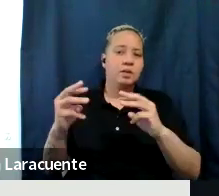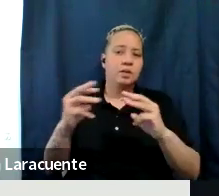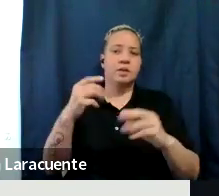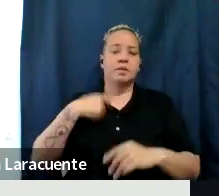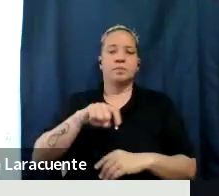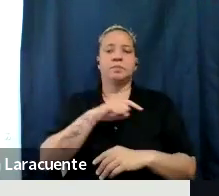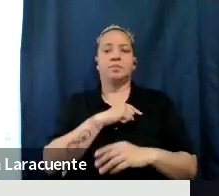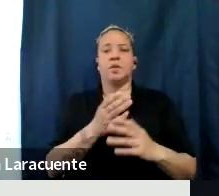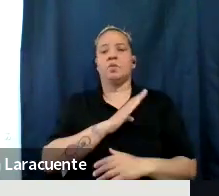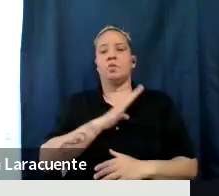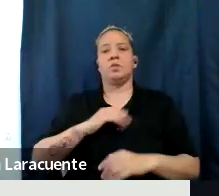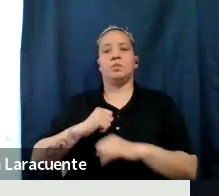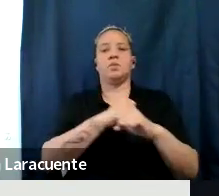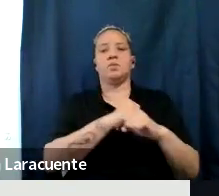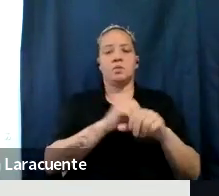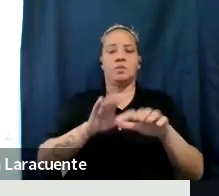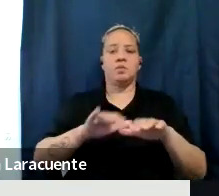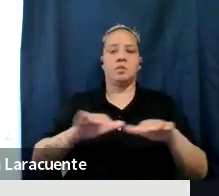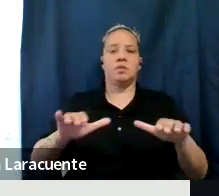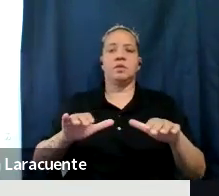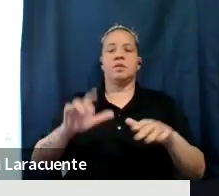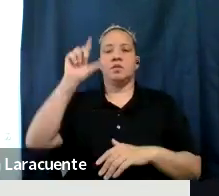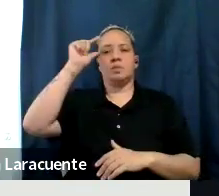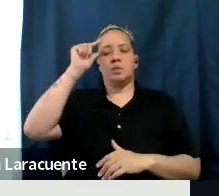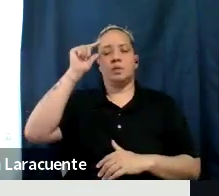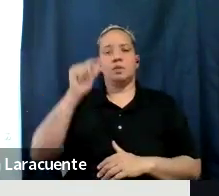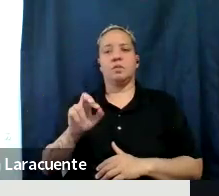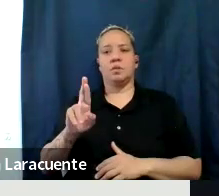Junta de Protección de Menores del Gobierno de la República Española,